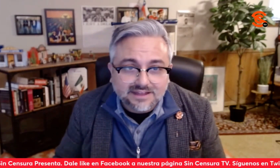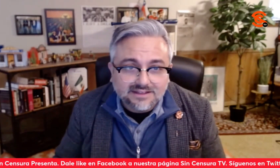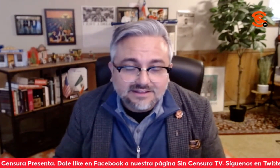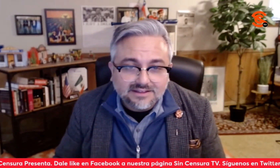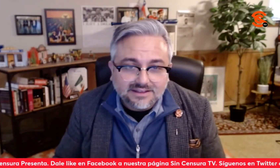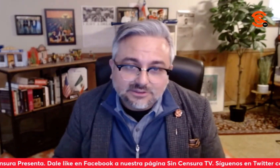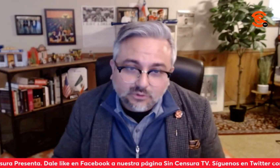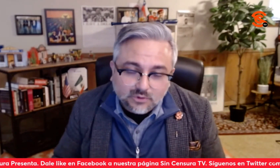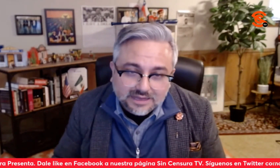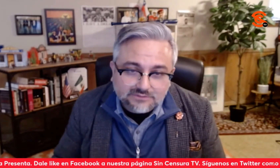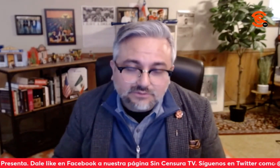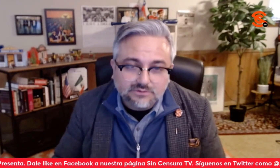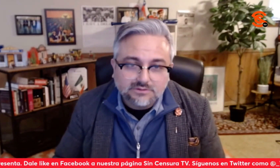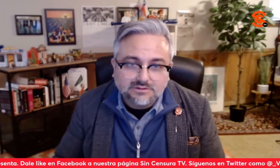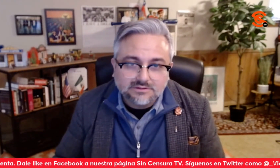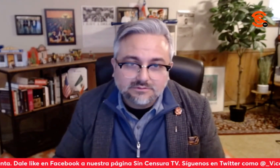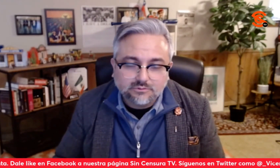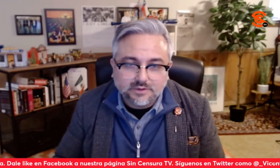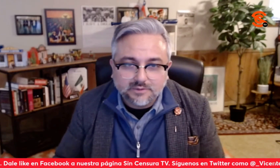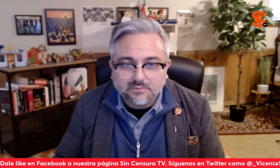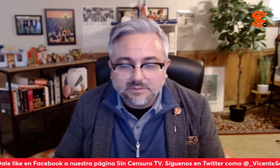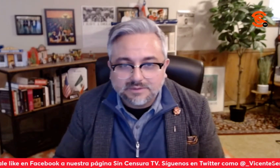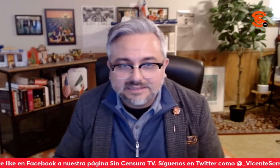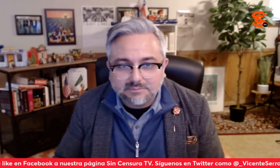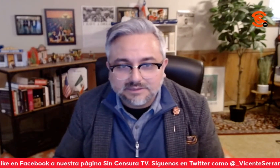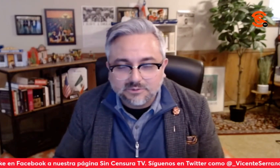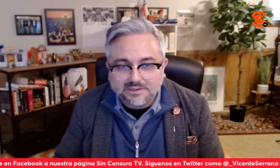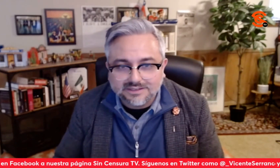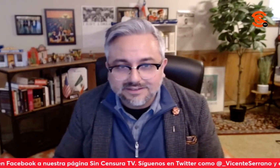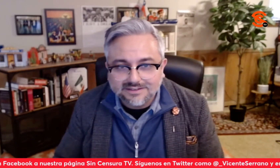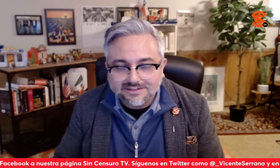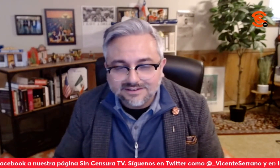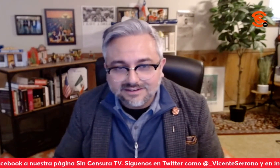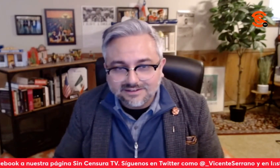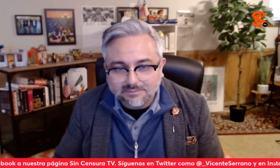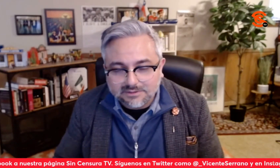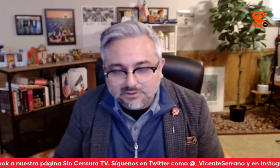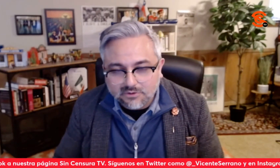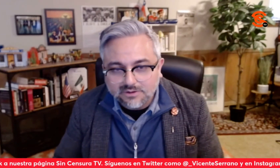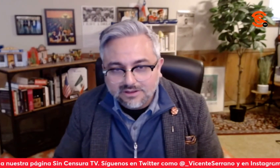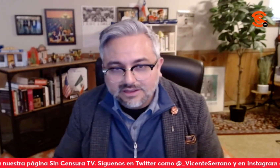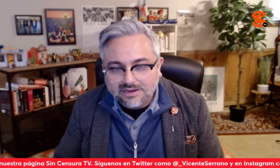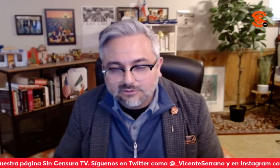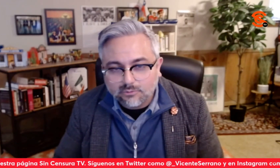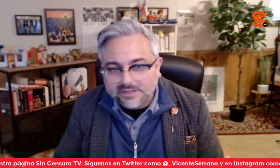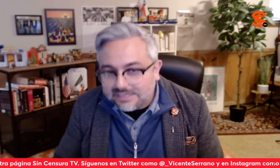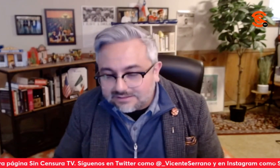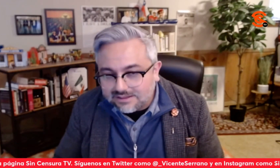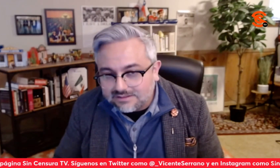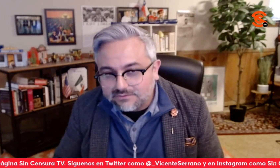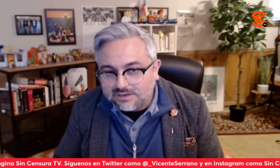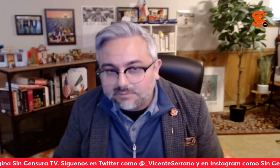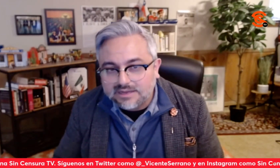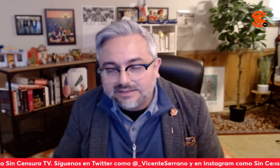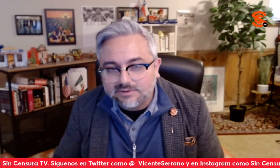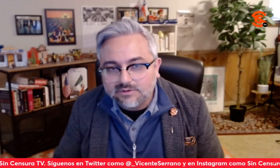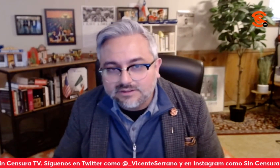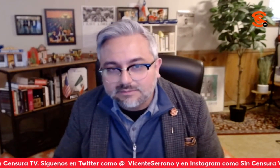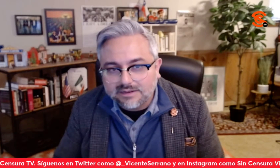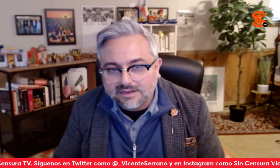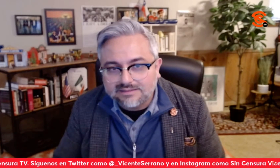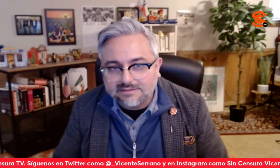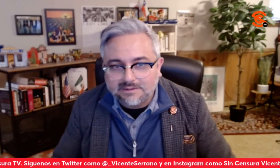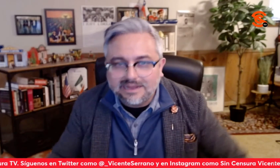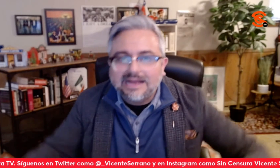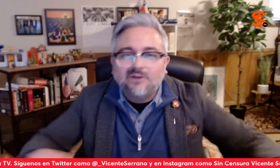apuesta en todo caso fue un departamento que le vendió a la sobrinita de Felipe Calderón